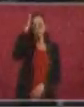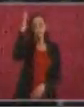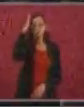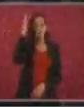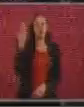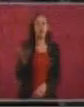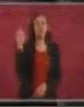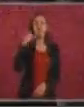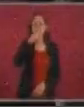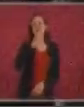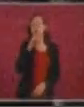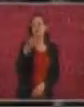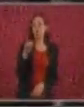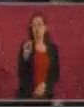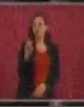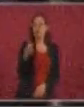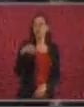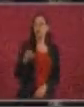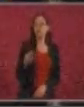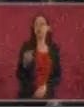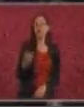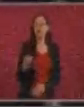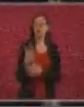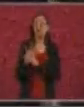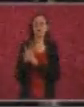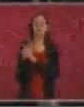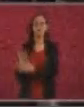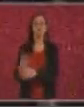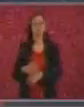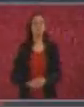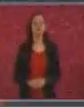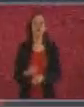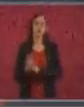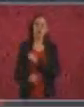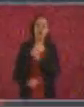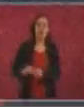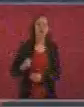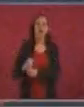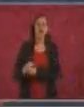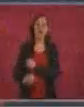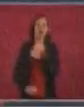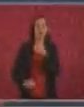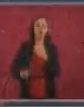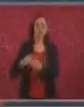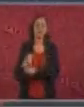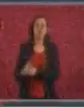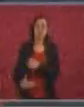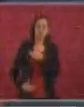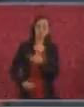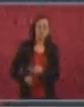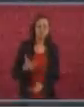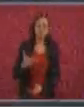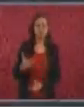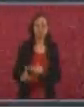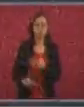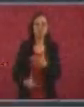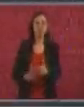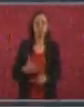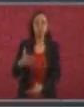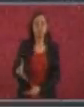que era más seguro que un adversario, que un opositor le